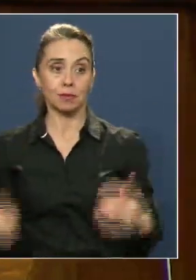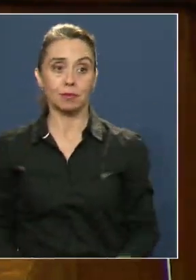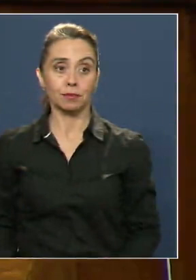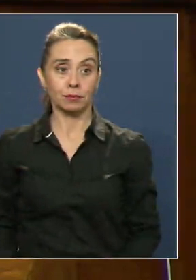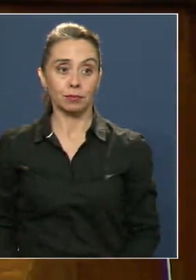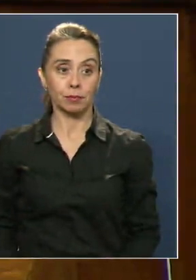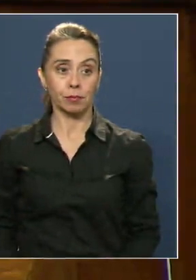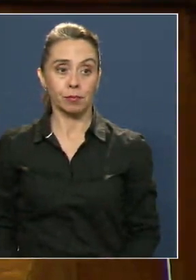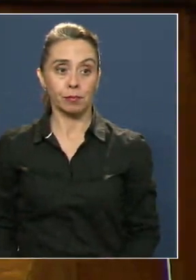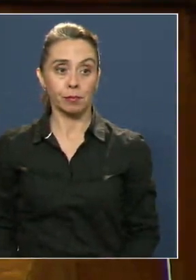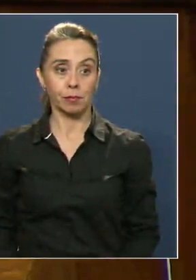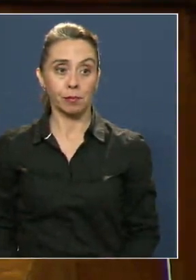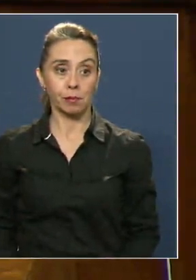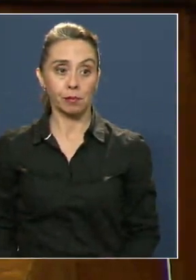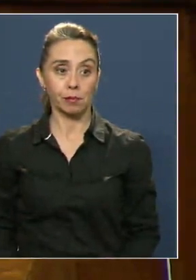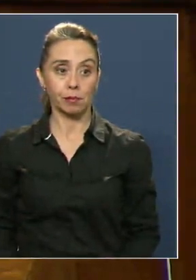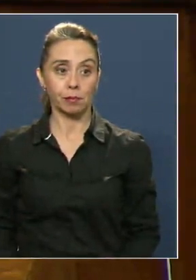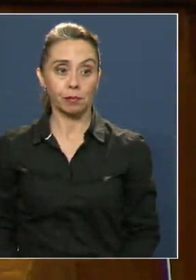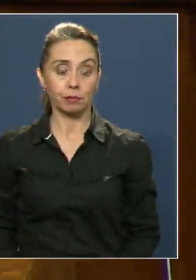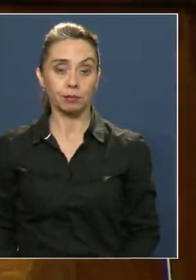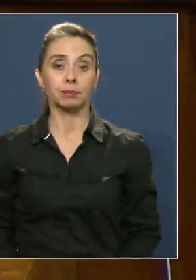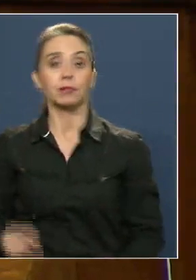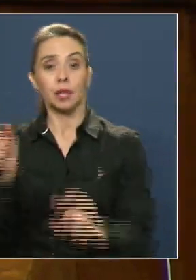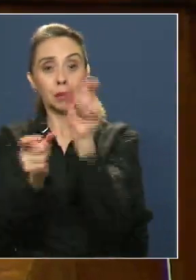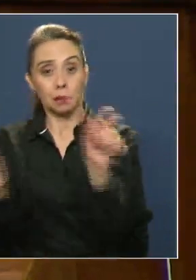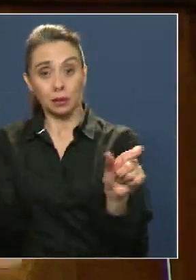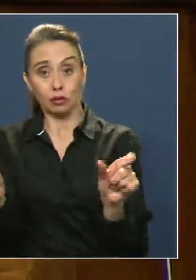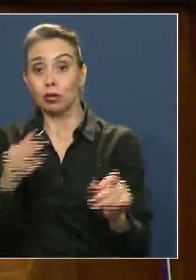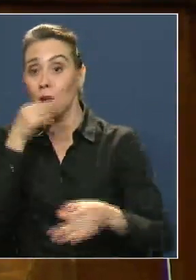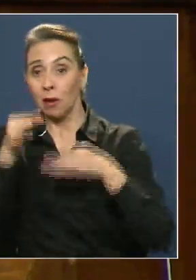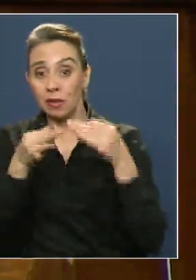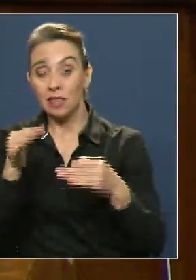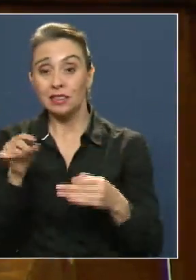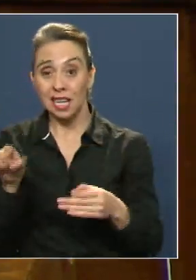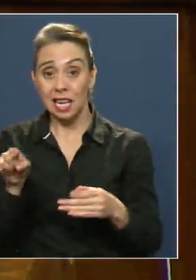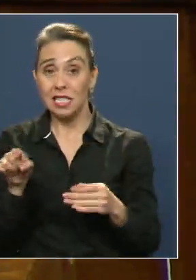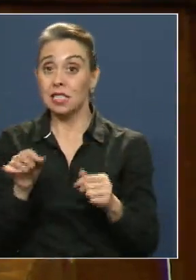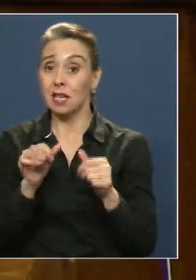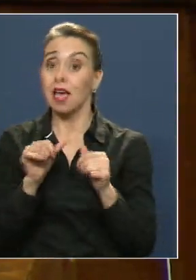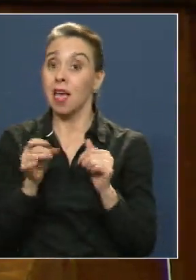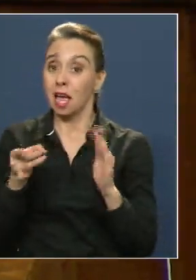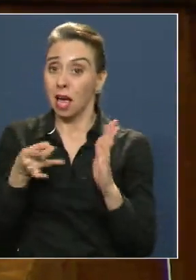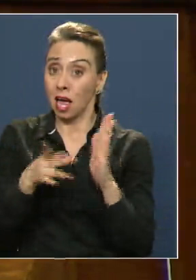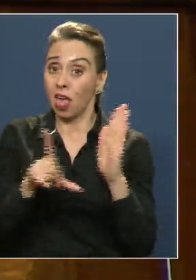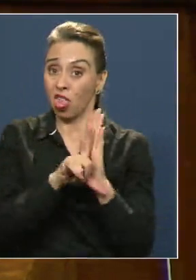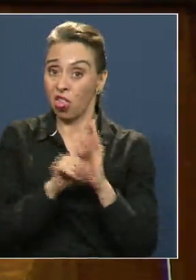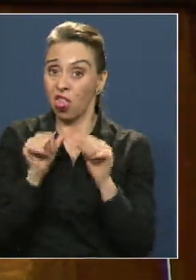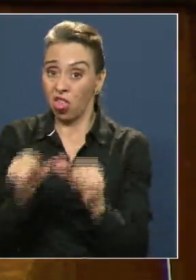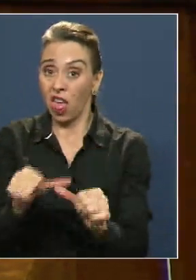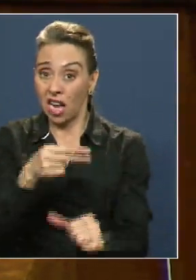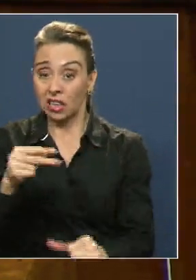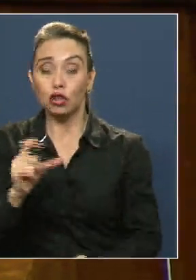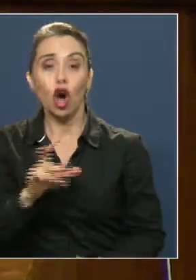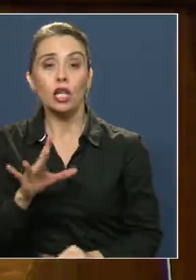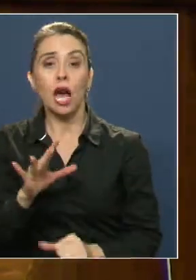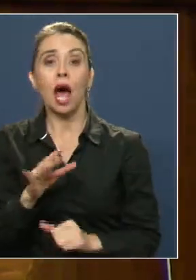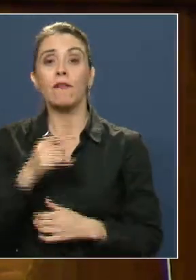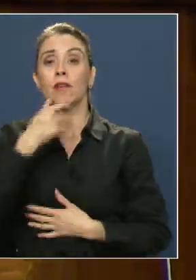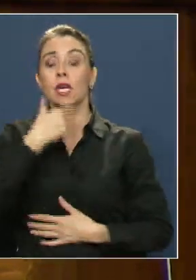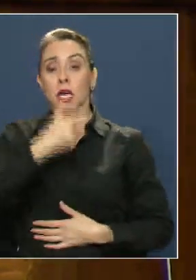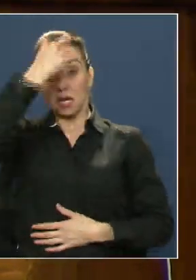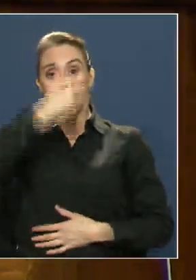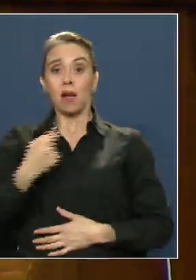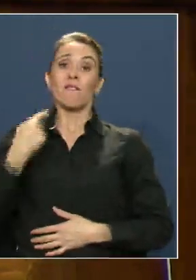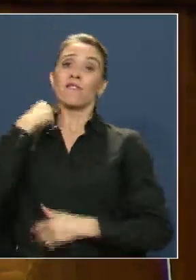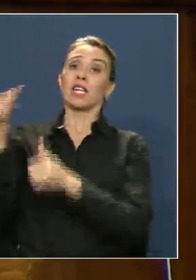Indican que estos delitos son especialmente graves, ya que provocan serios trastornos de la personalidad de la